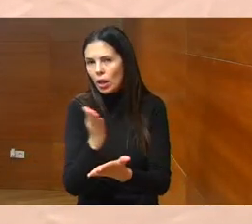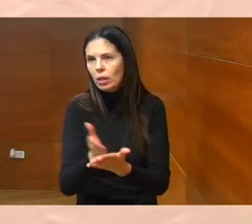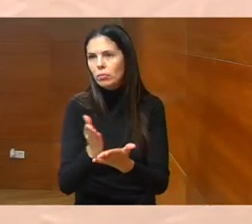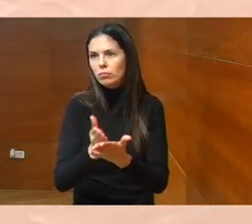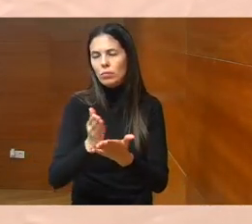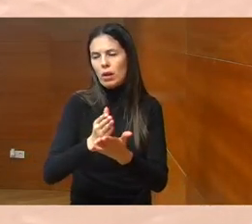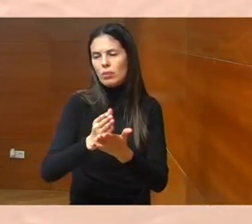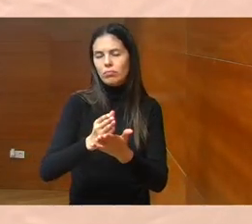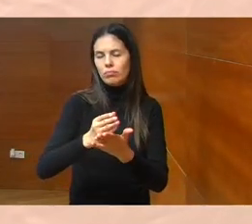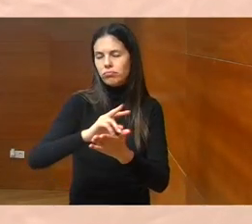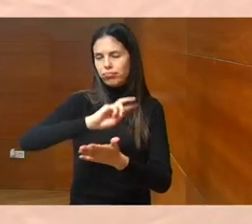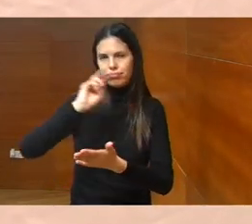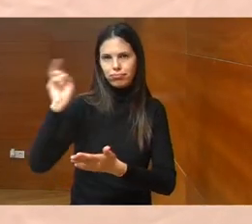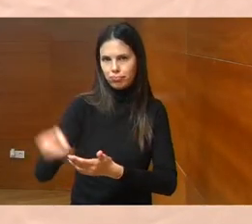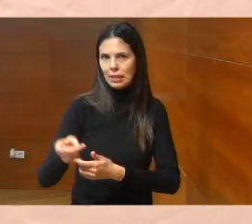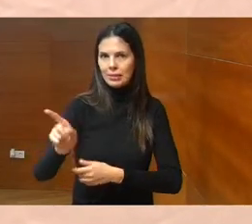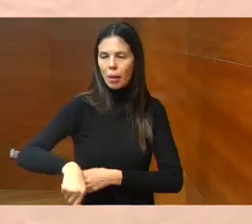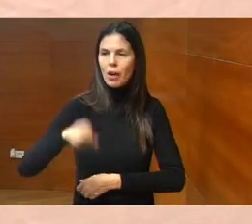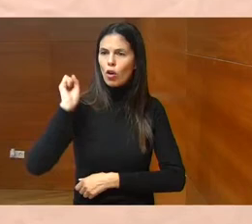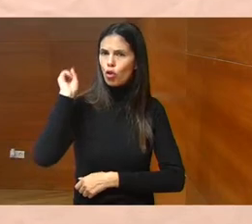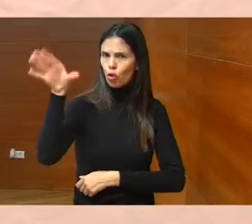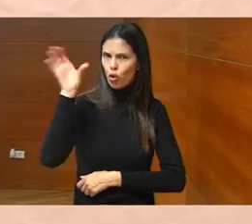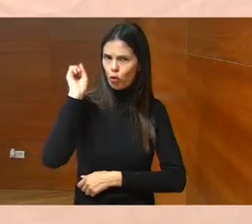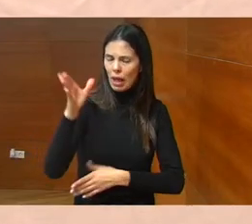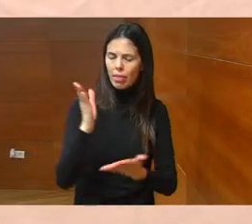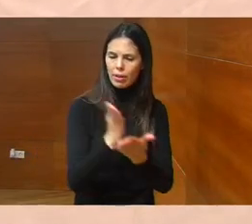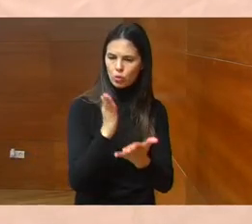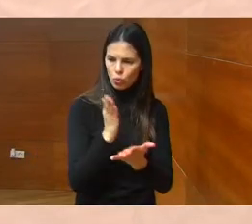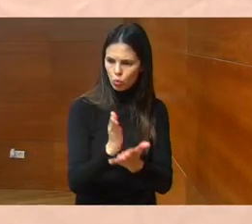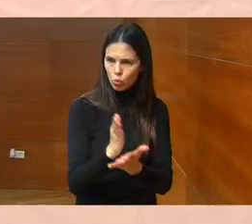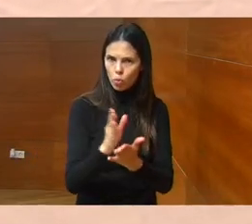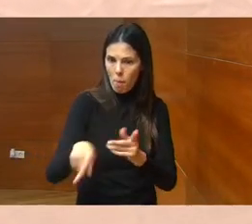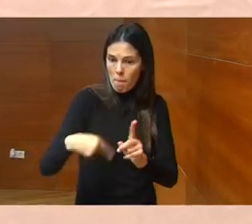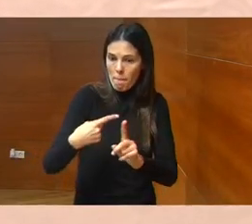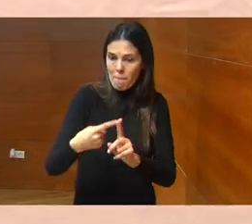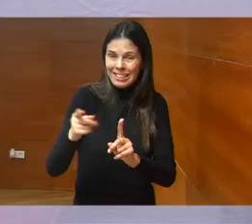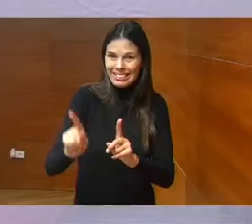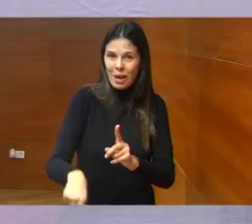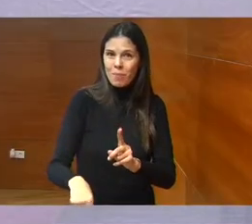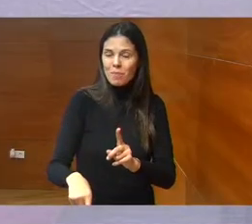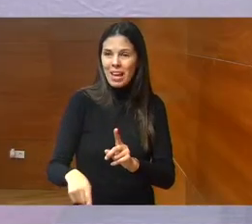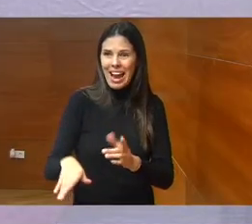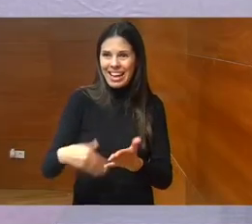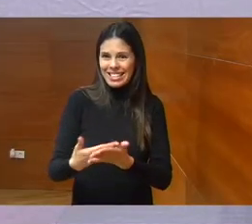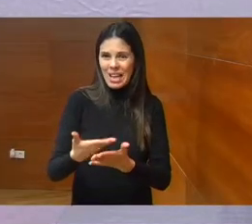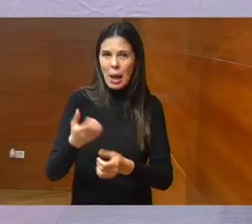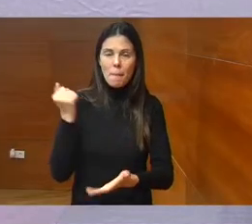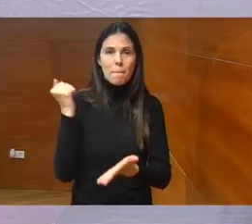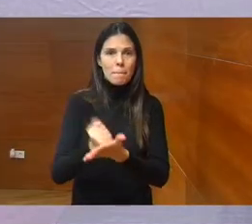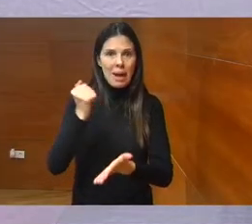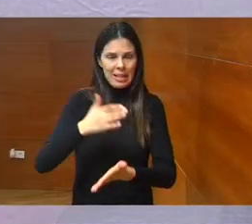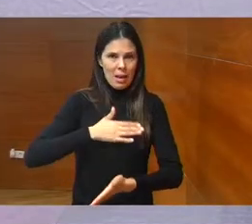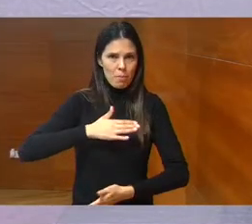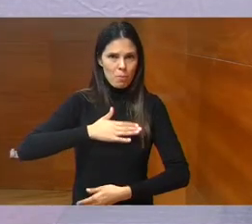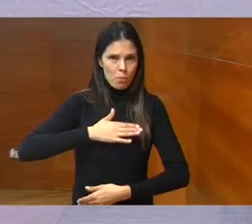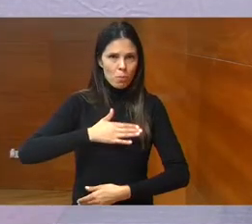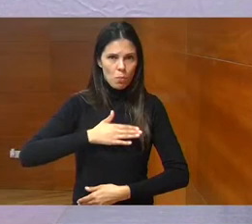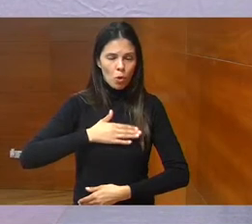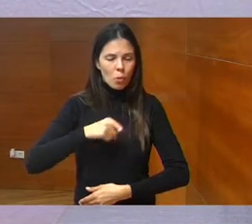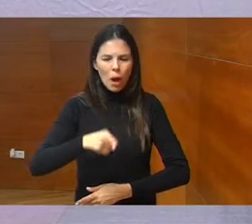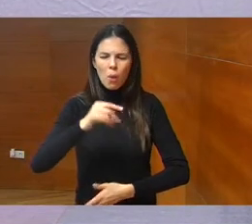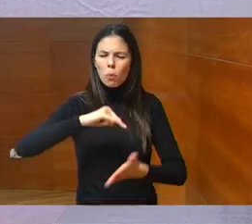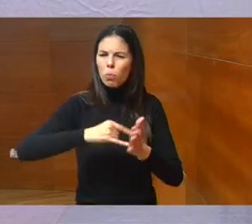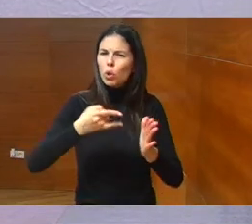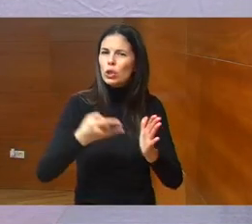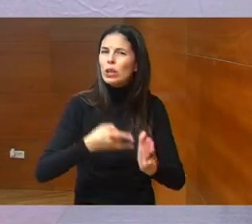nodales también imparte conferencias y cursos además baixó a su propia marca ponte online desenvuelve